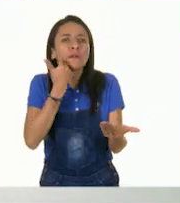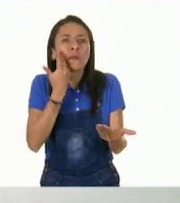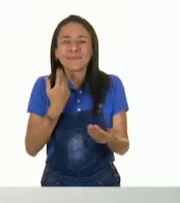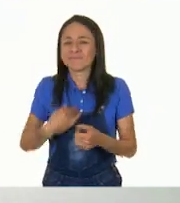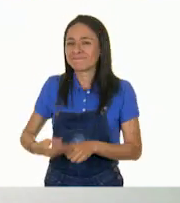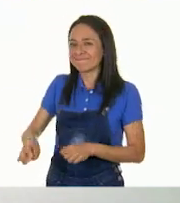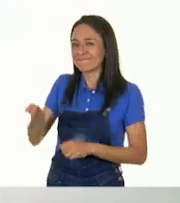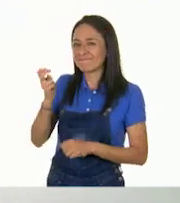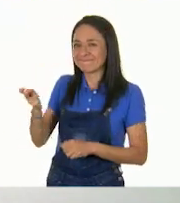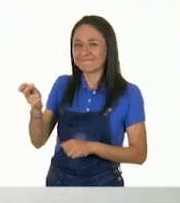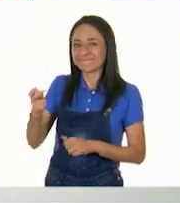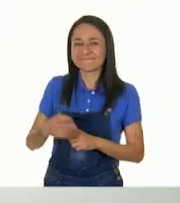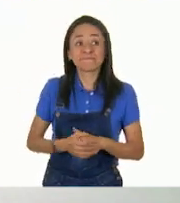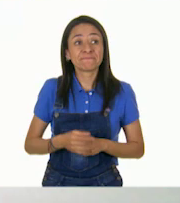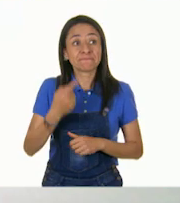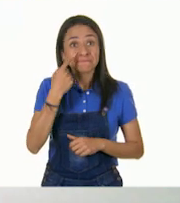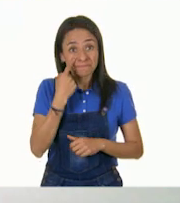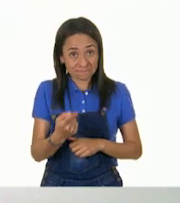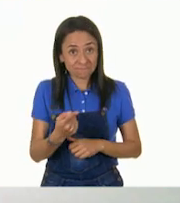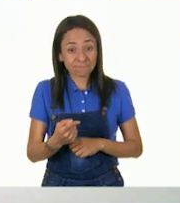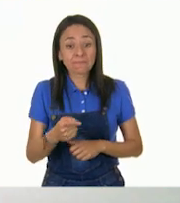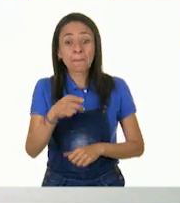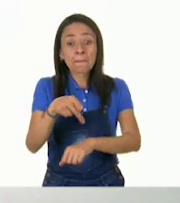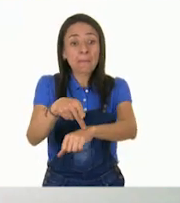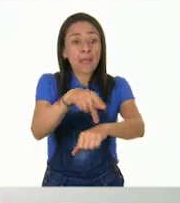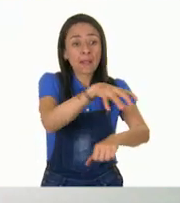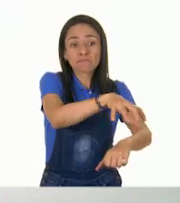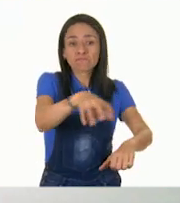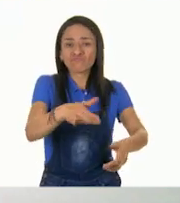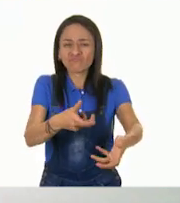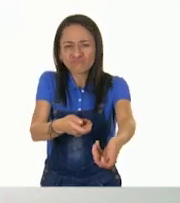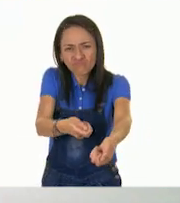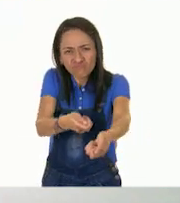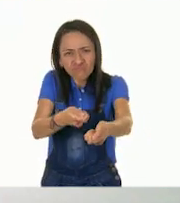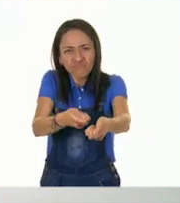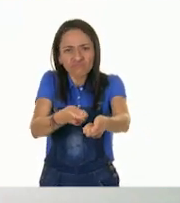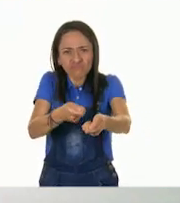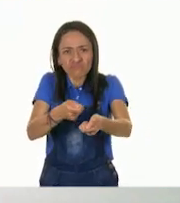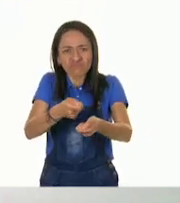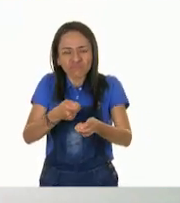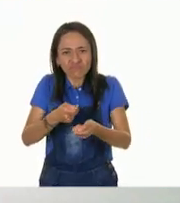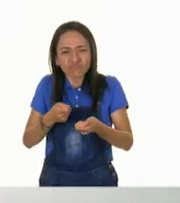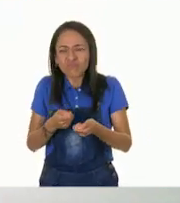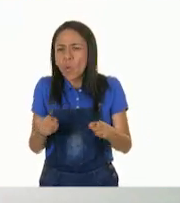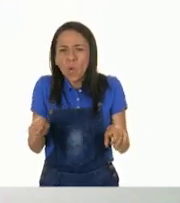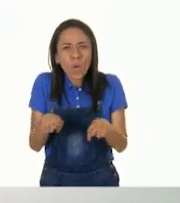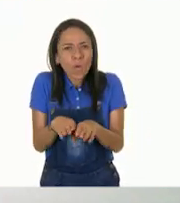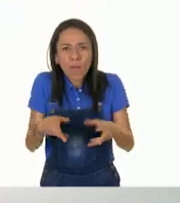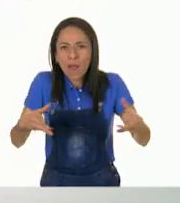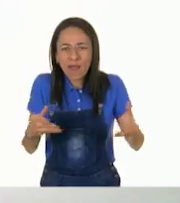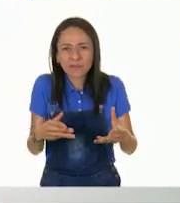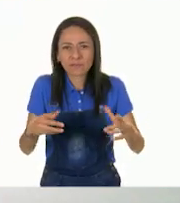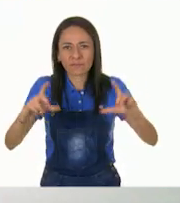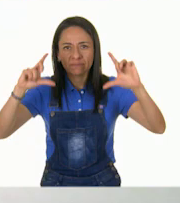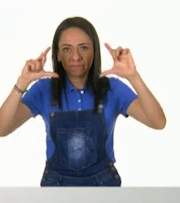vamos a traer la roca cerca de nosotros para eso ocuparemos nuestro aro lo pondremos así